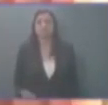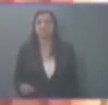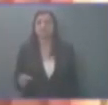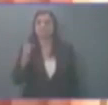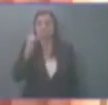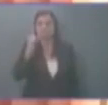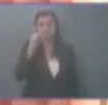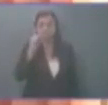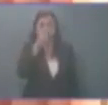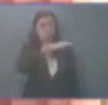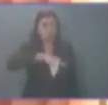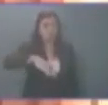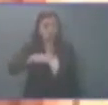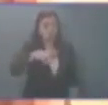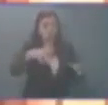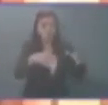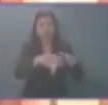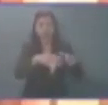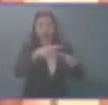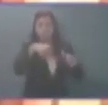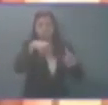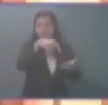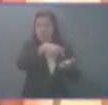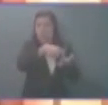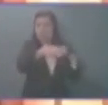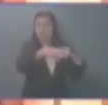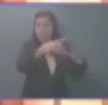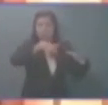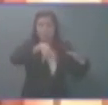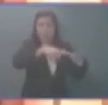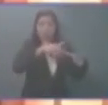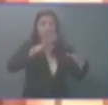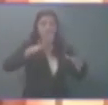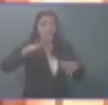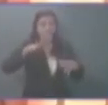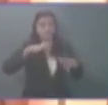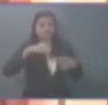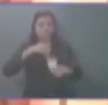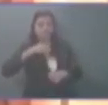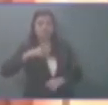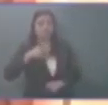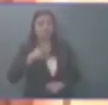Solo en el Paracentral tenemos como a 1.000 compañeros